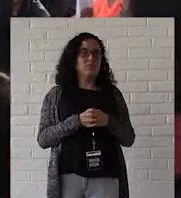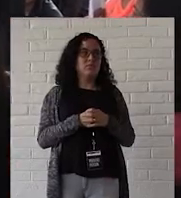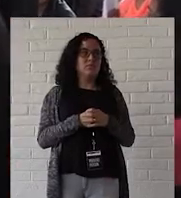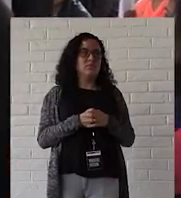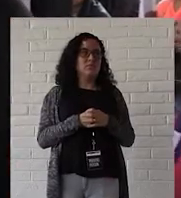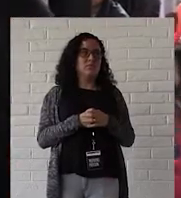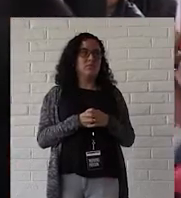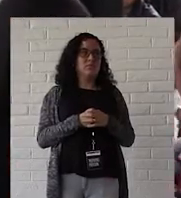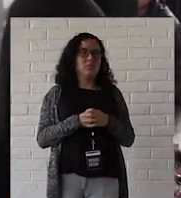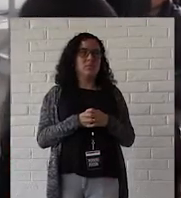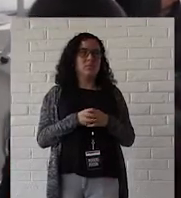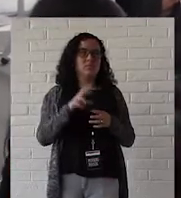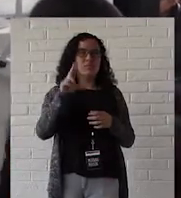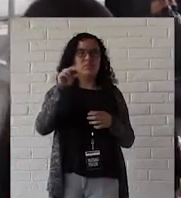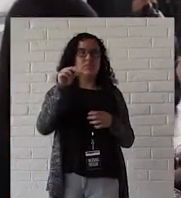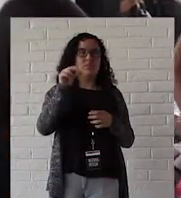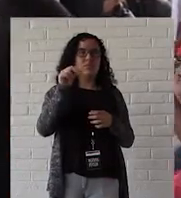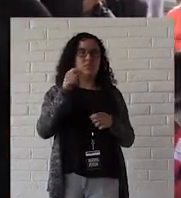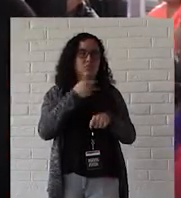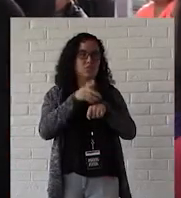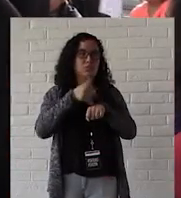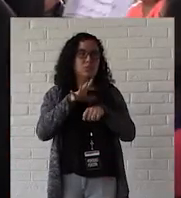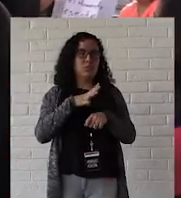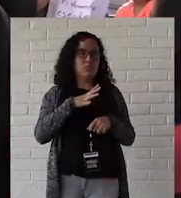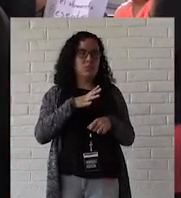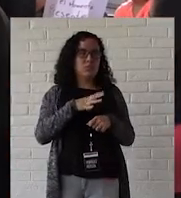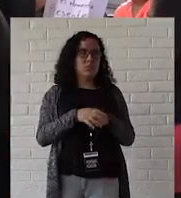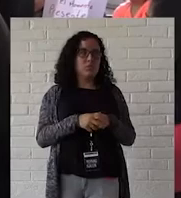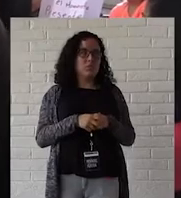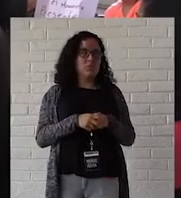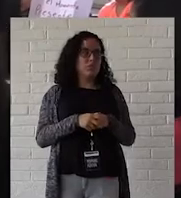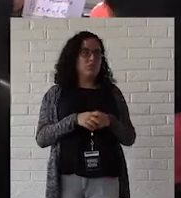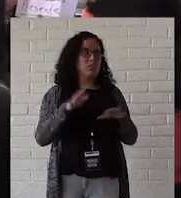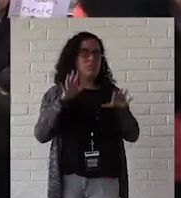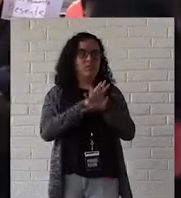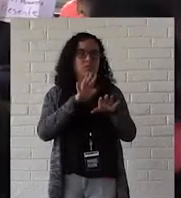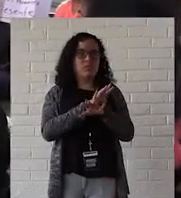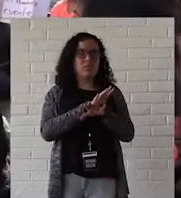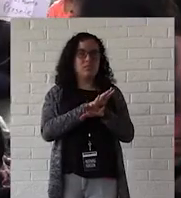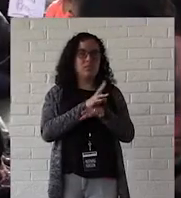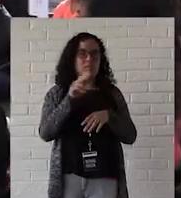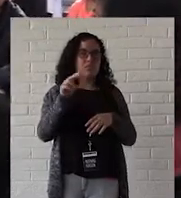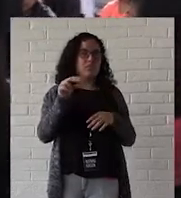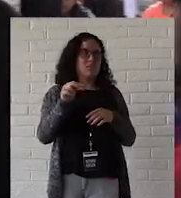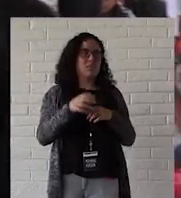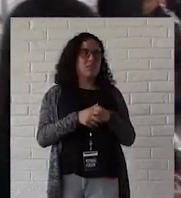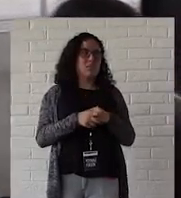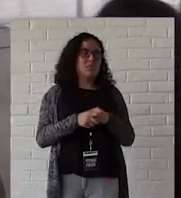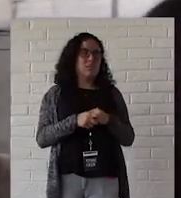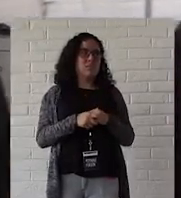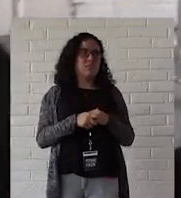momento presente. No, ahí tiene que haber un número. ¿Me lo cambiaste? No. ¿No? No. Ok.